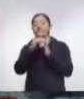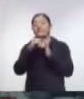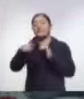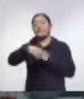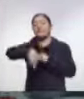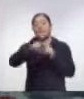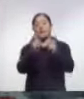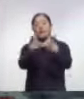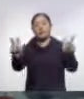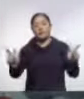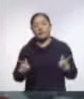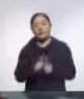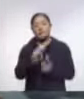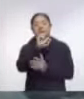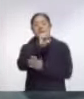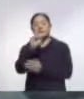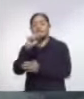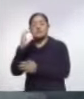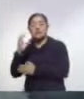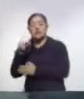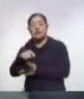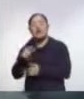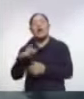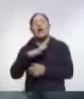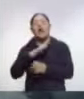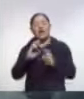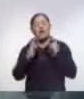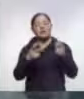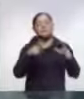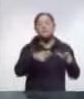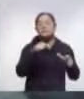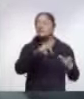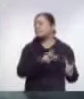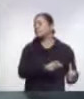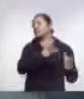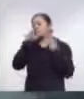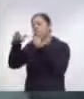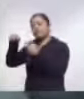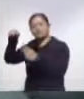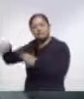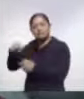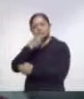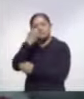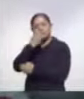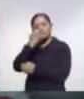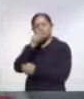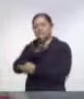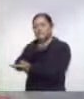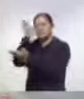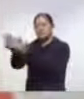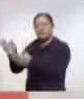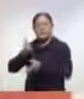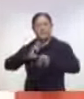Secretaría de Seguridad Ciudadana ofreció una plática en la secundaria técnica número 40, ubicada en Panotla.